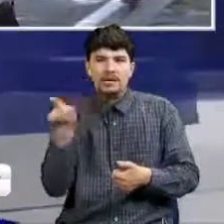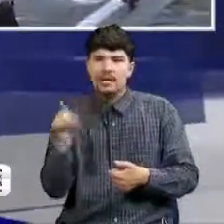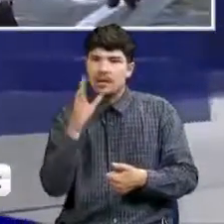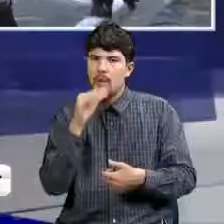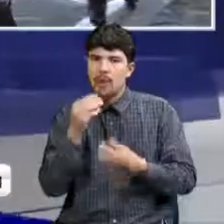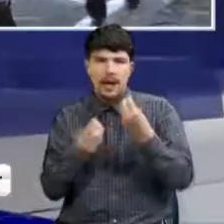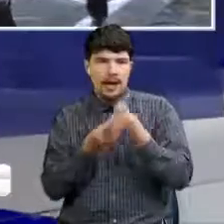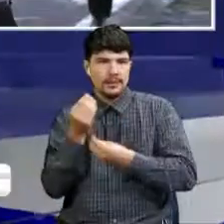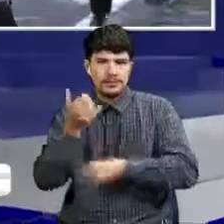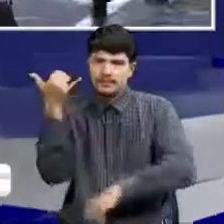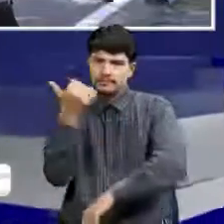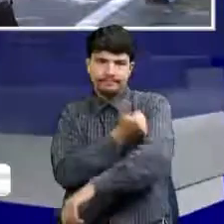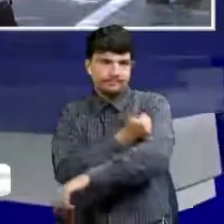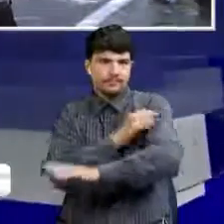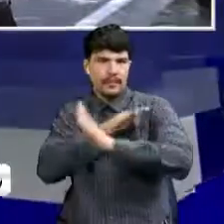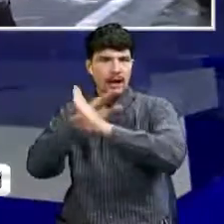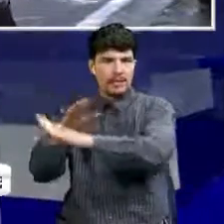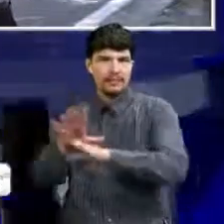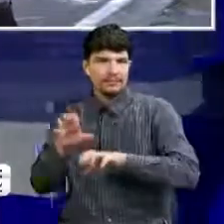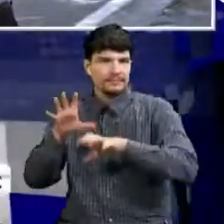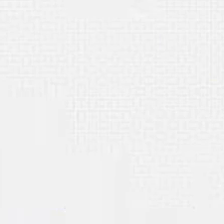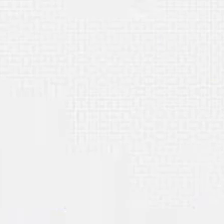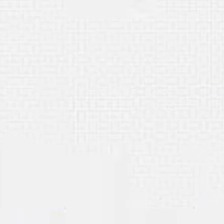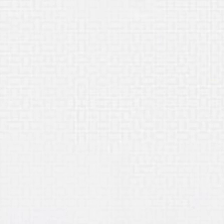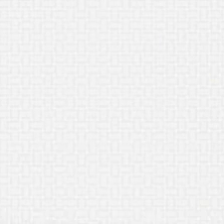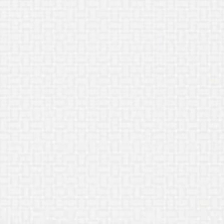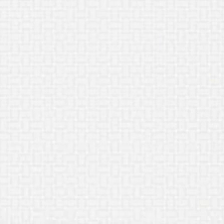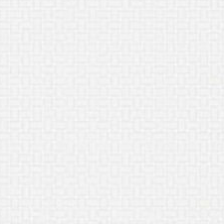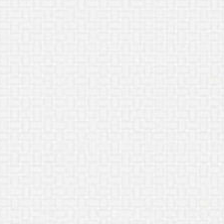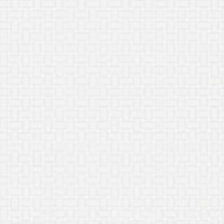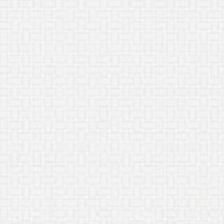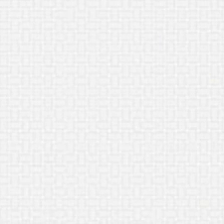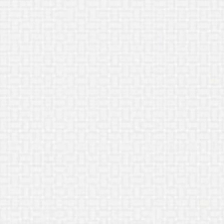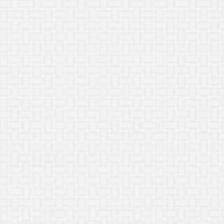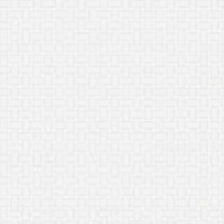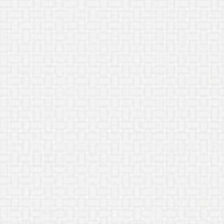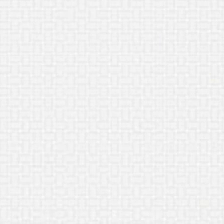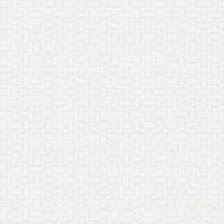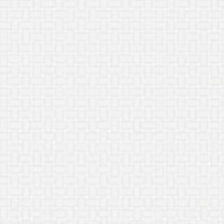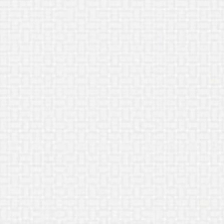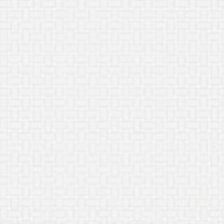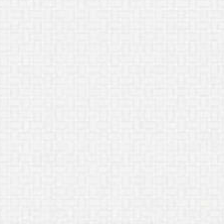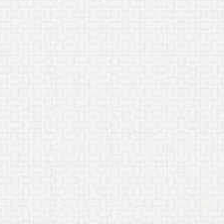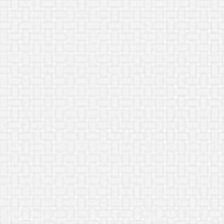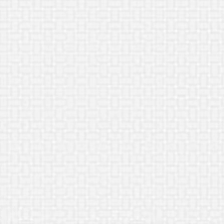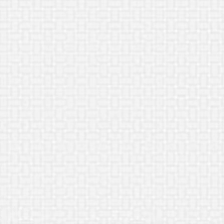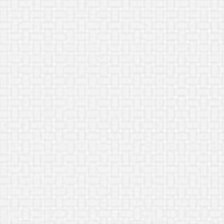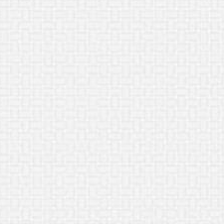vacunando. Regresamos al estudio, que tengan una feliz tarde. Canaltro.com